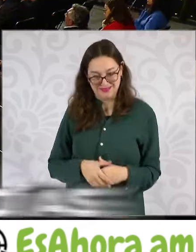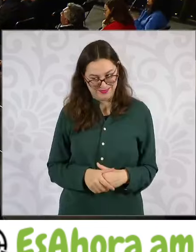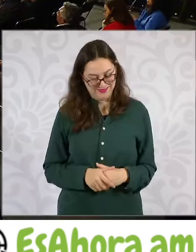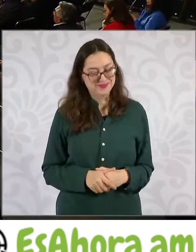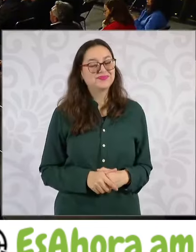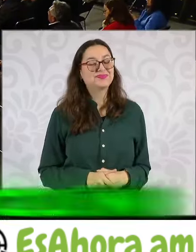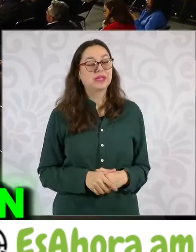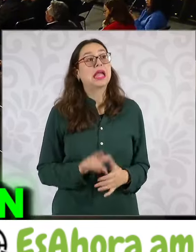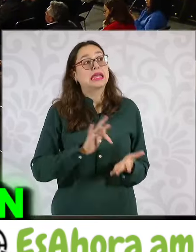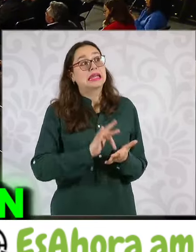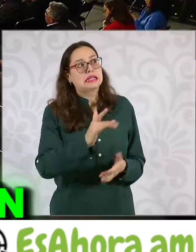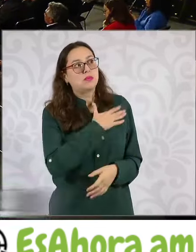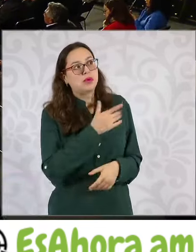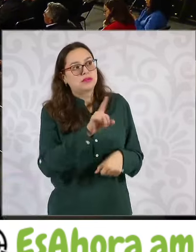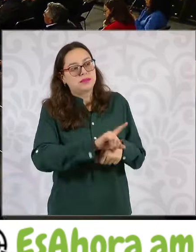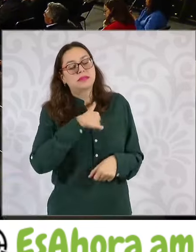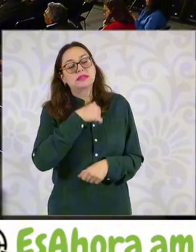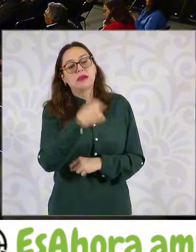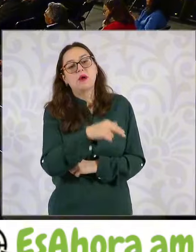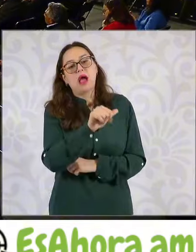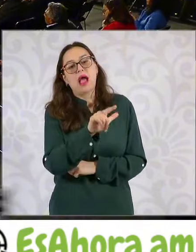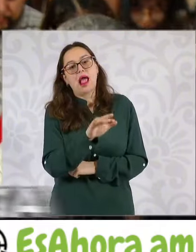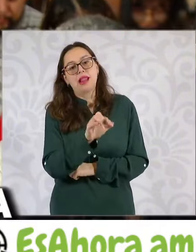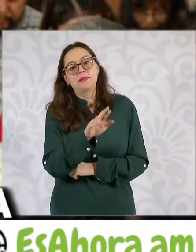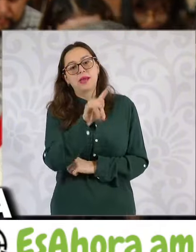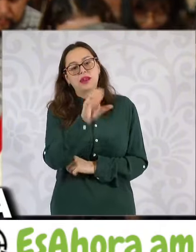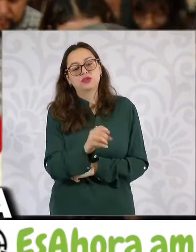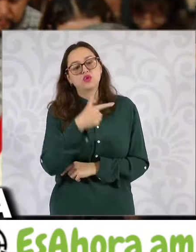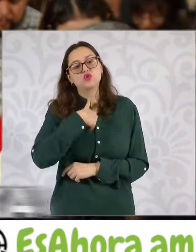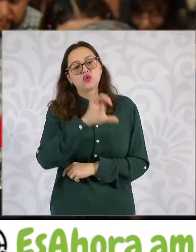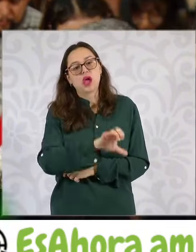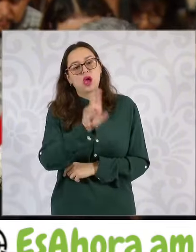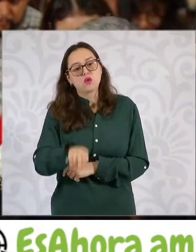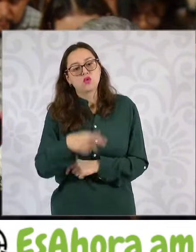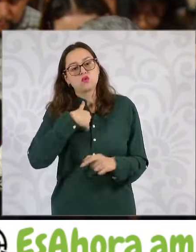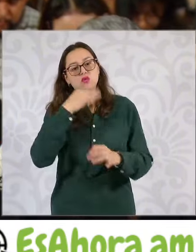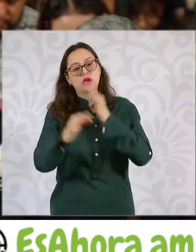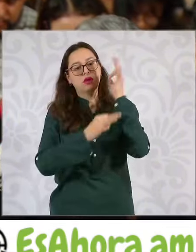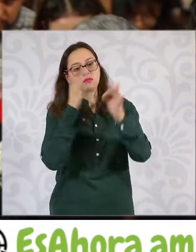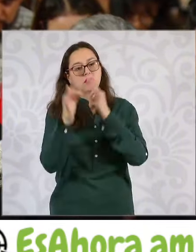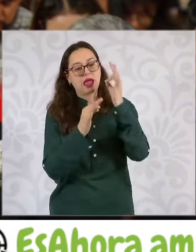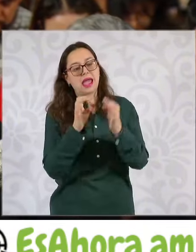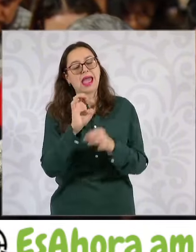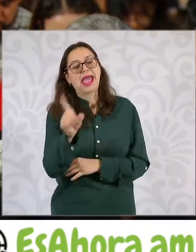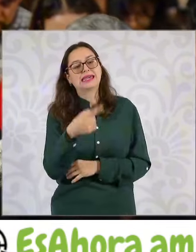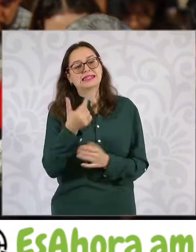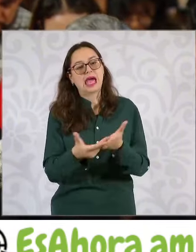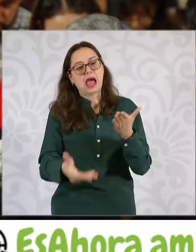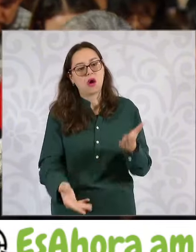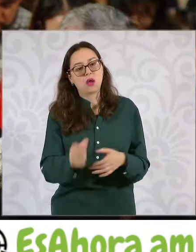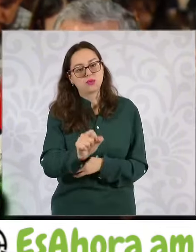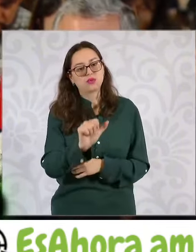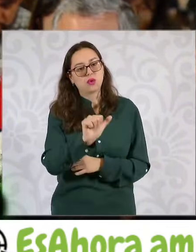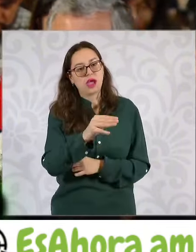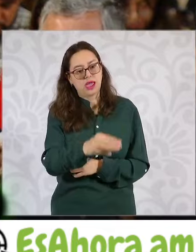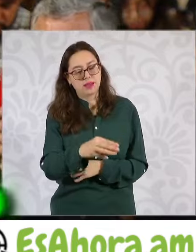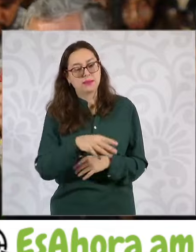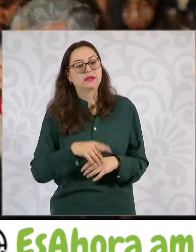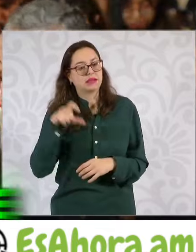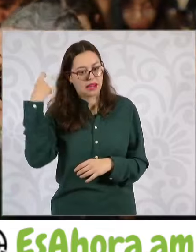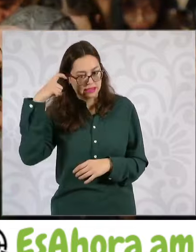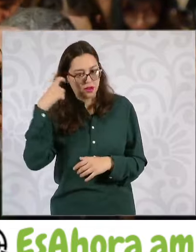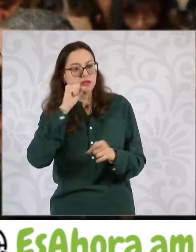días. Alberto Marroquín Espinosa, de JF Informa desde Cancún, frecuenciacat.com, esahora.am y esahora.am desde